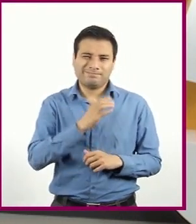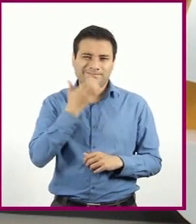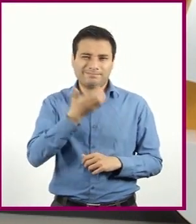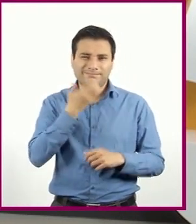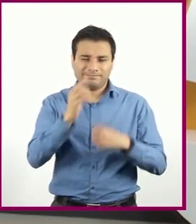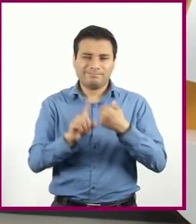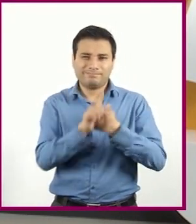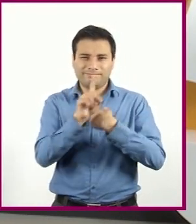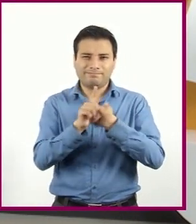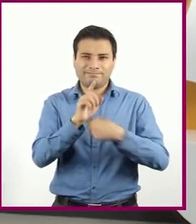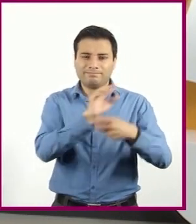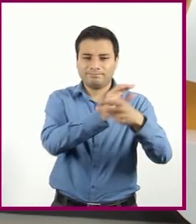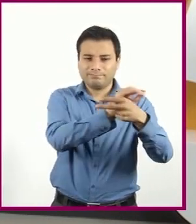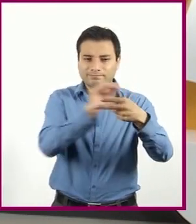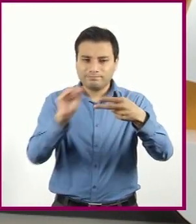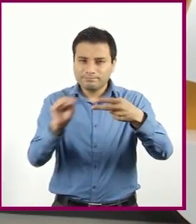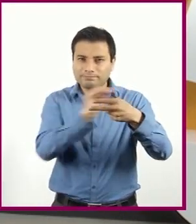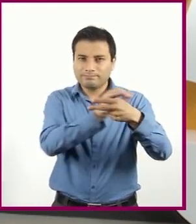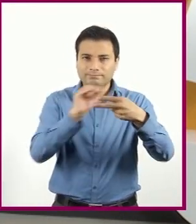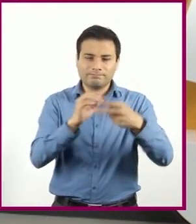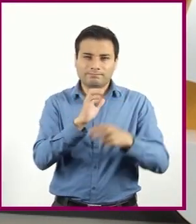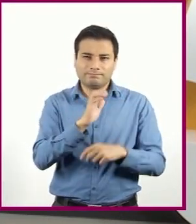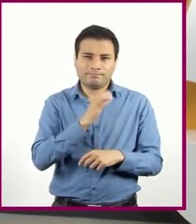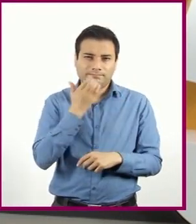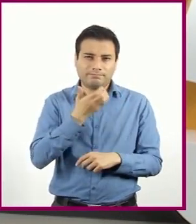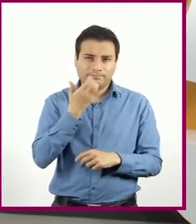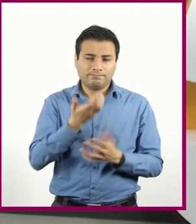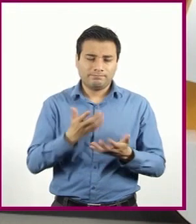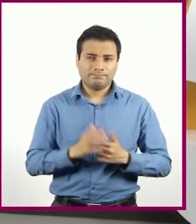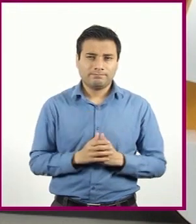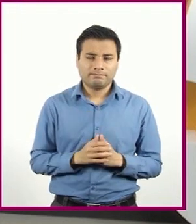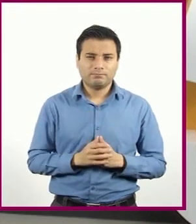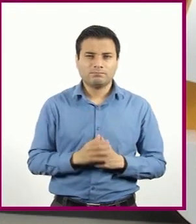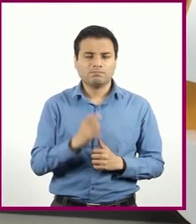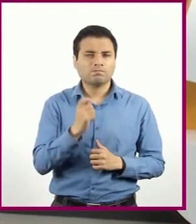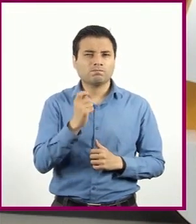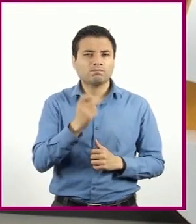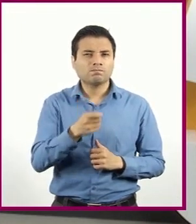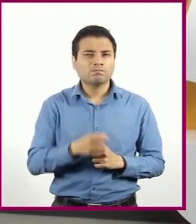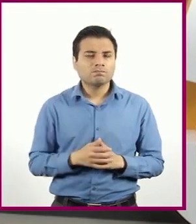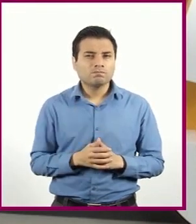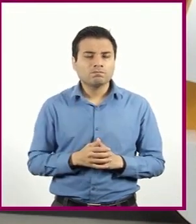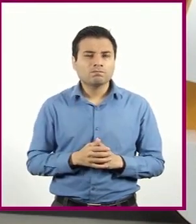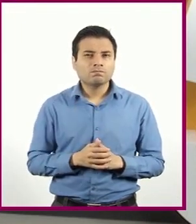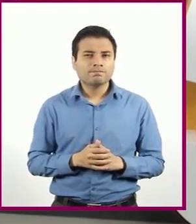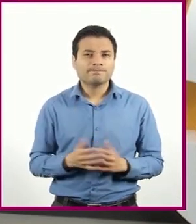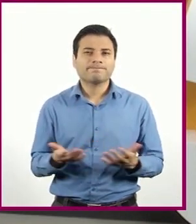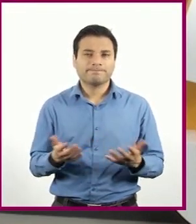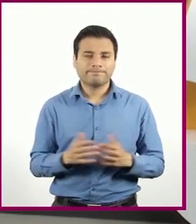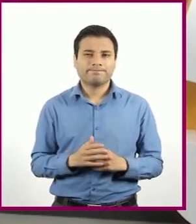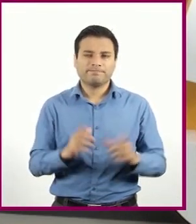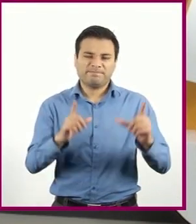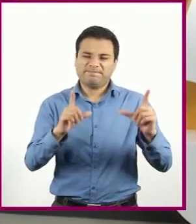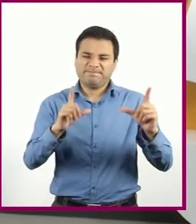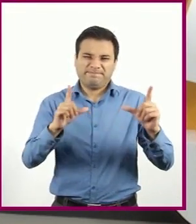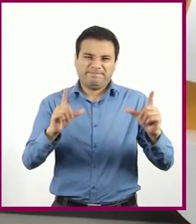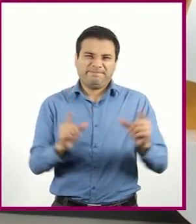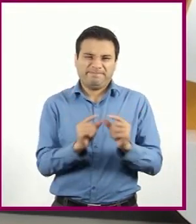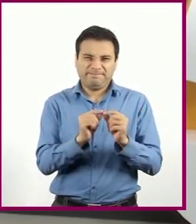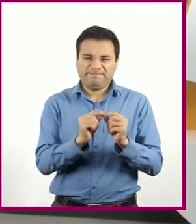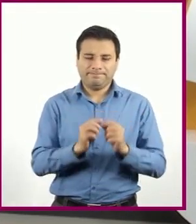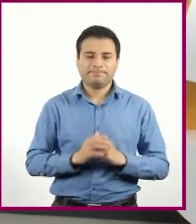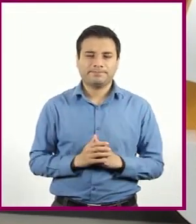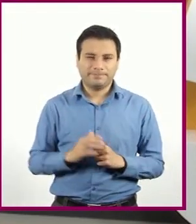tipo, ya que es una expresión usada comúnmente y hace referencia a la abreviación del procedimiento que acabamos de